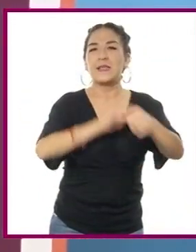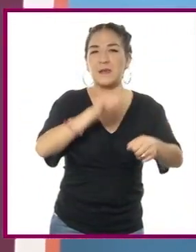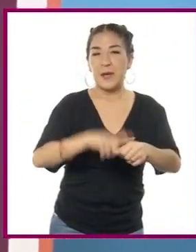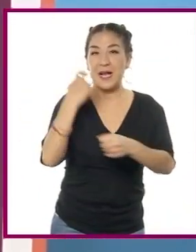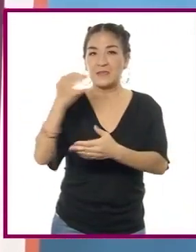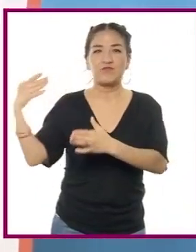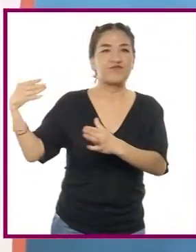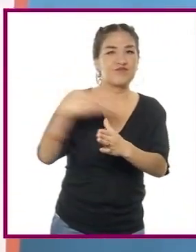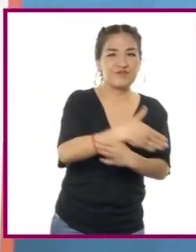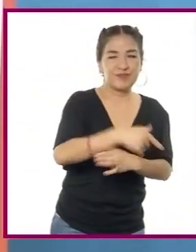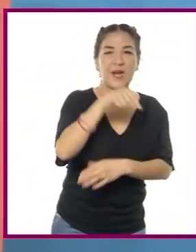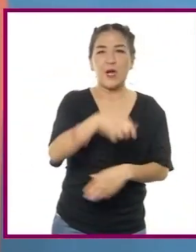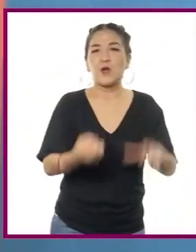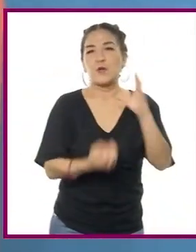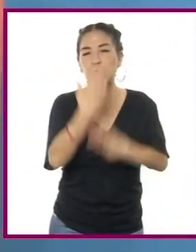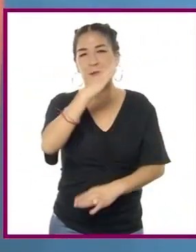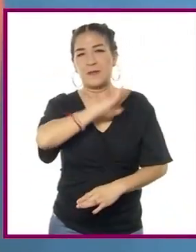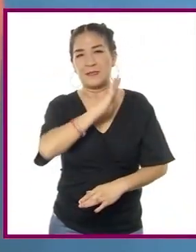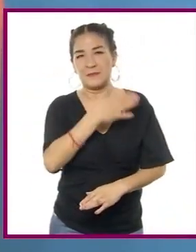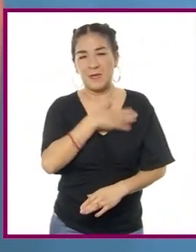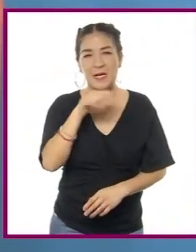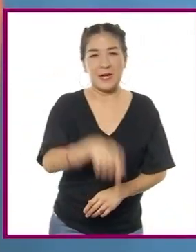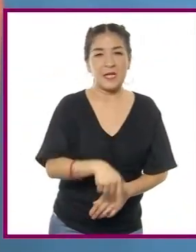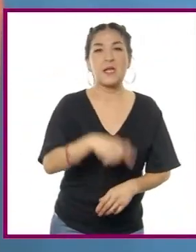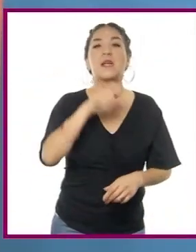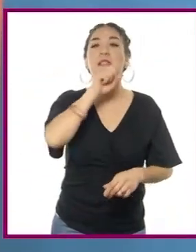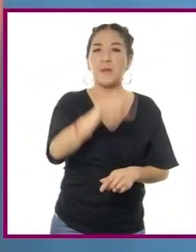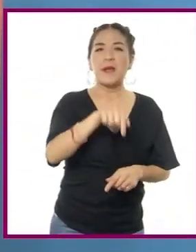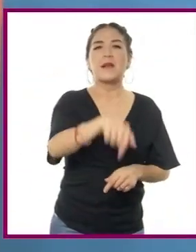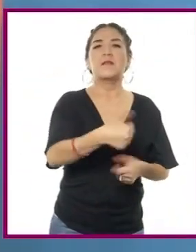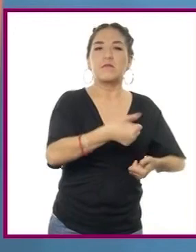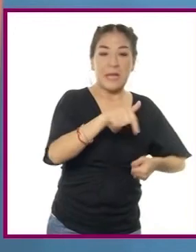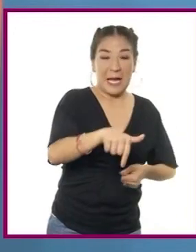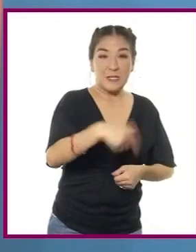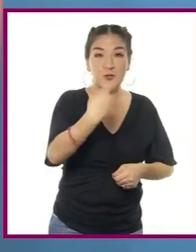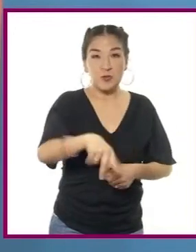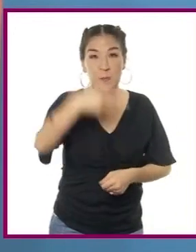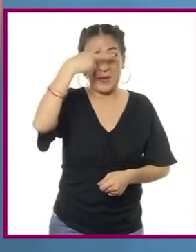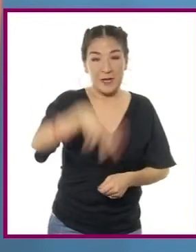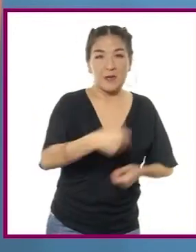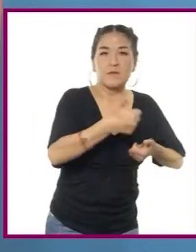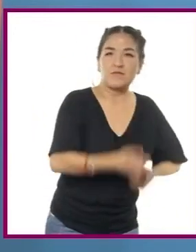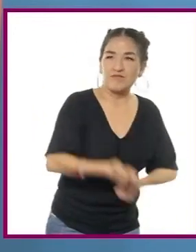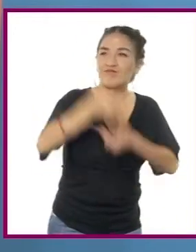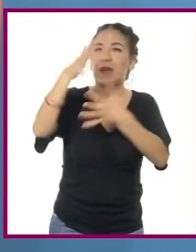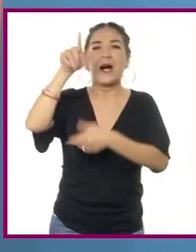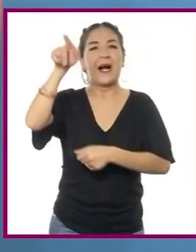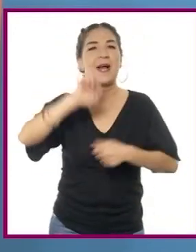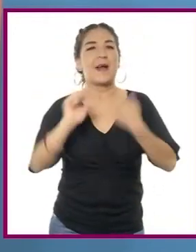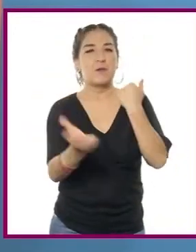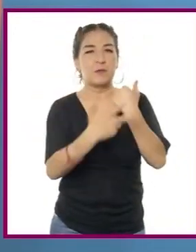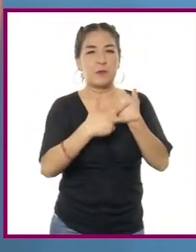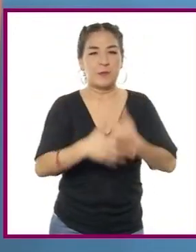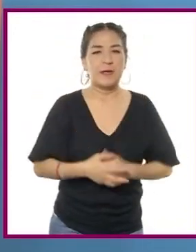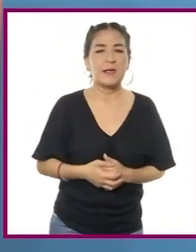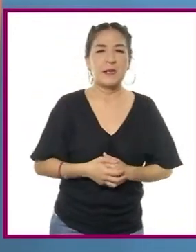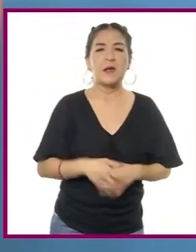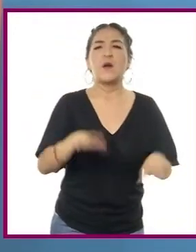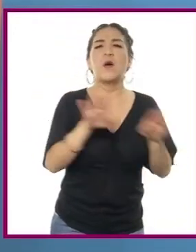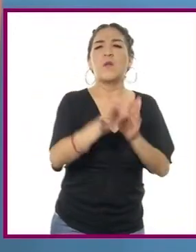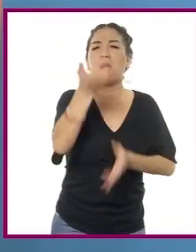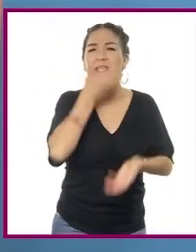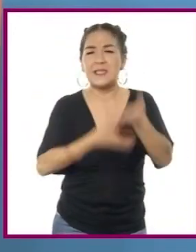Nueva España y en la exportación hacia Europa de otros productos de origen mesoamericano. Dicho